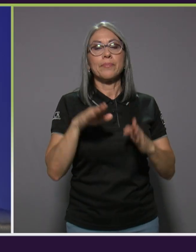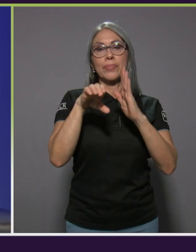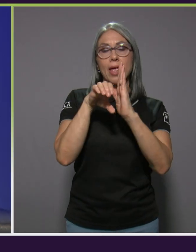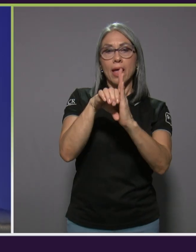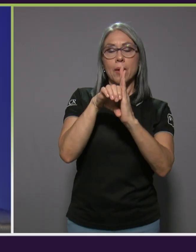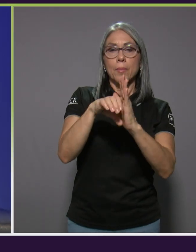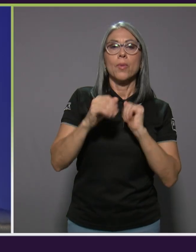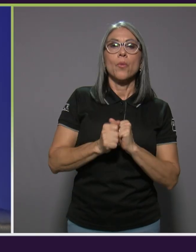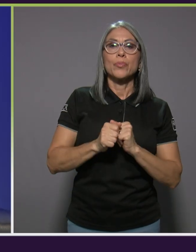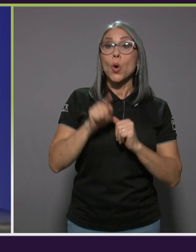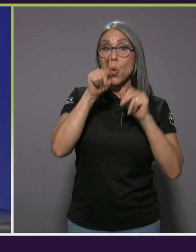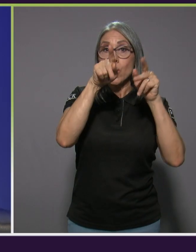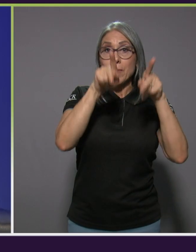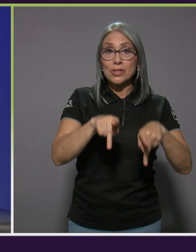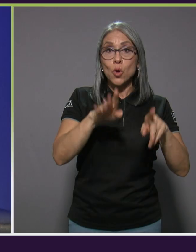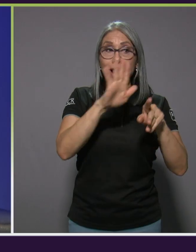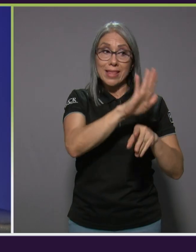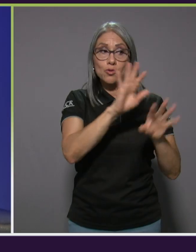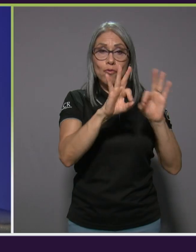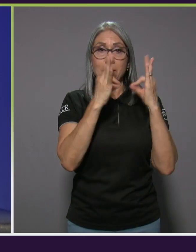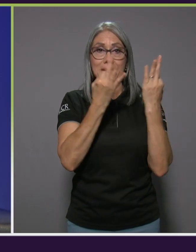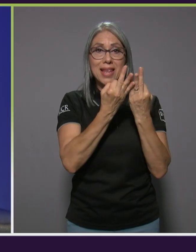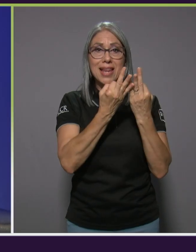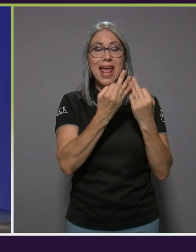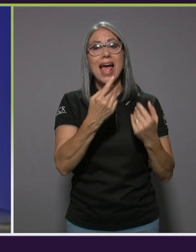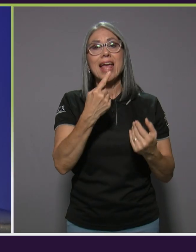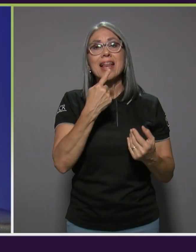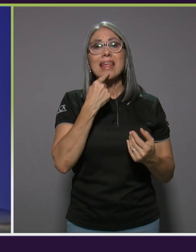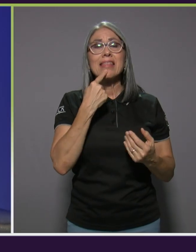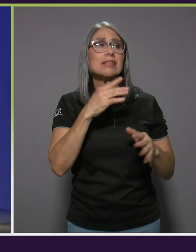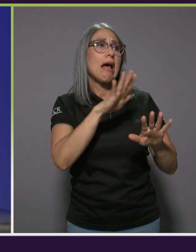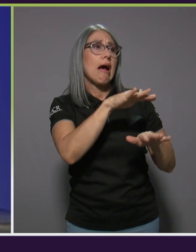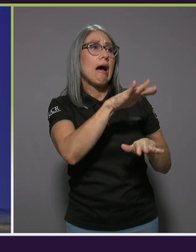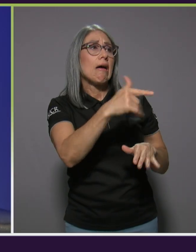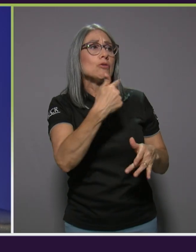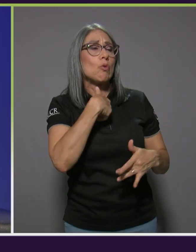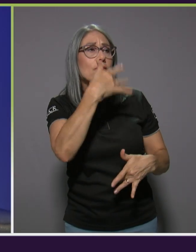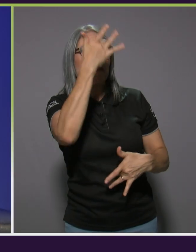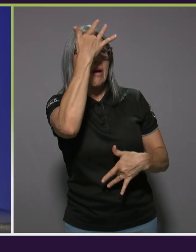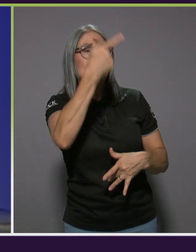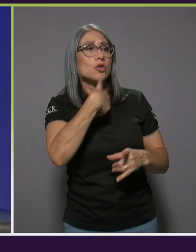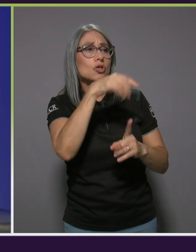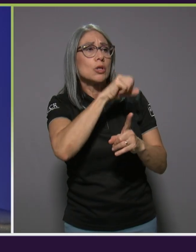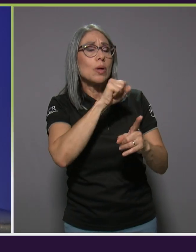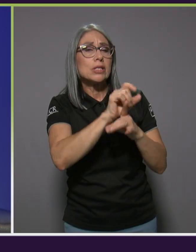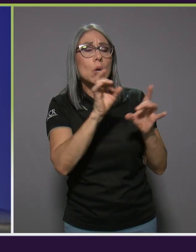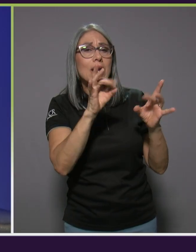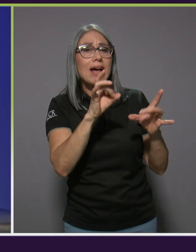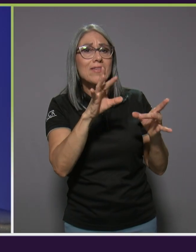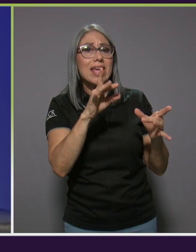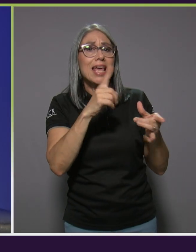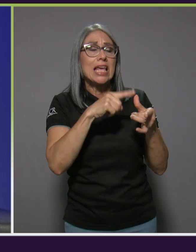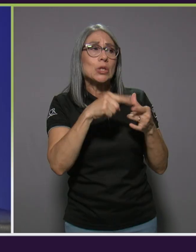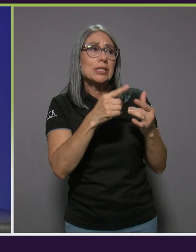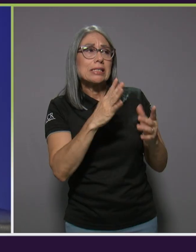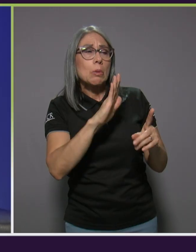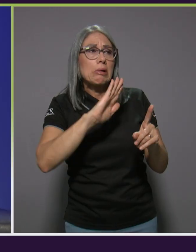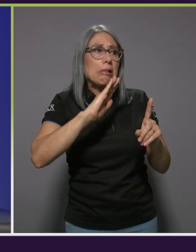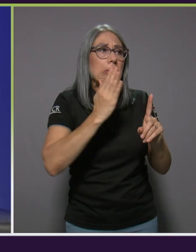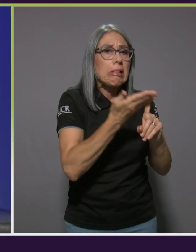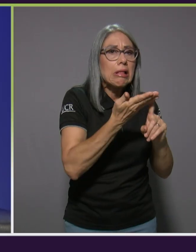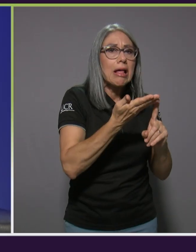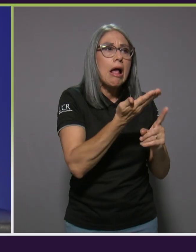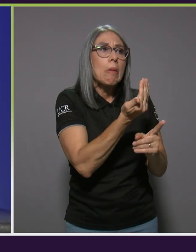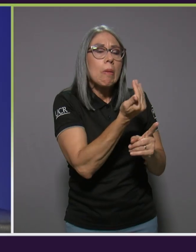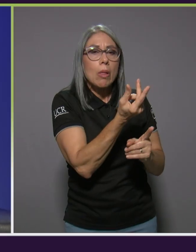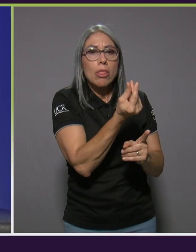ejemplo, un familiar que le dice que está enfermo o que está en una situación muy grave, y empieza a